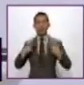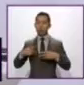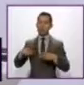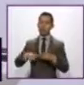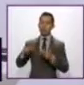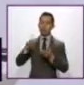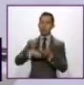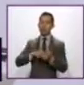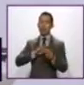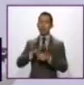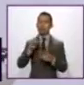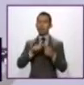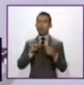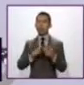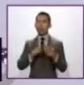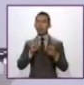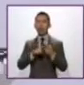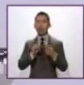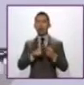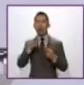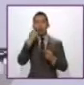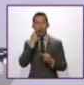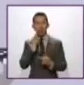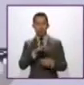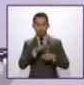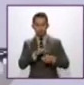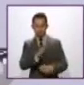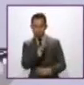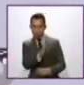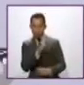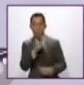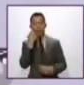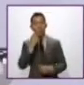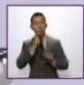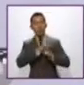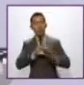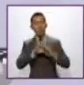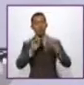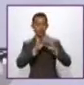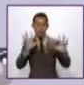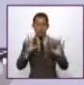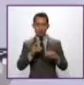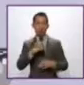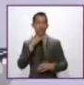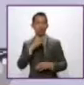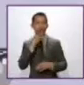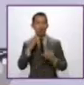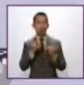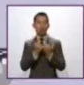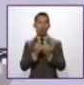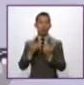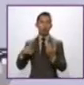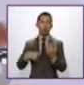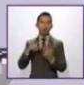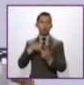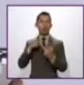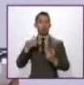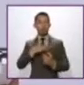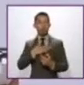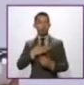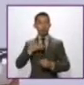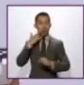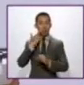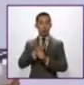gobierno. Una que es vía directa y otra que es vía pública. En el gobierno